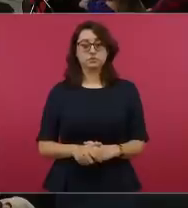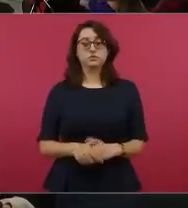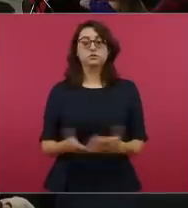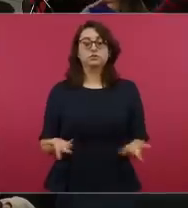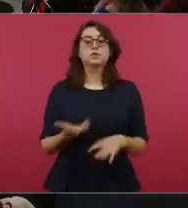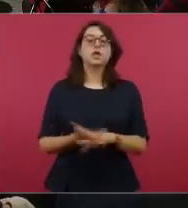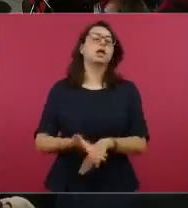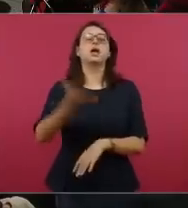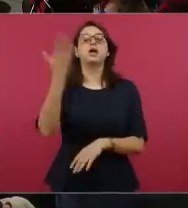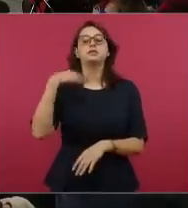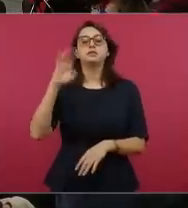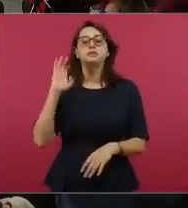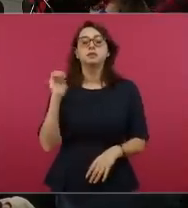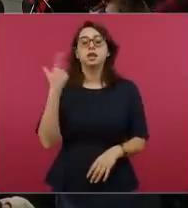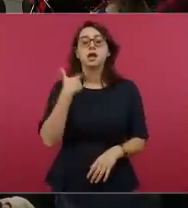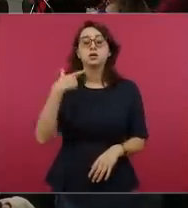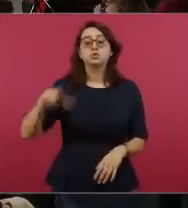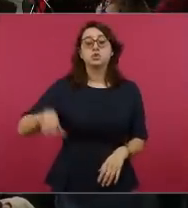antes a